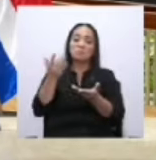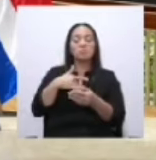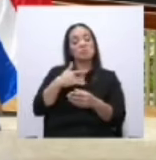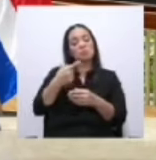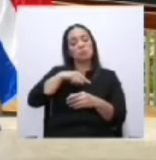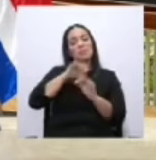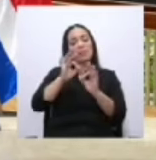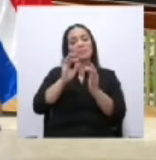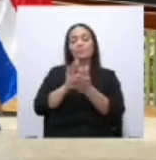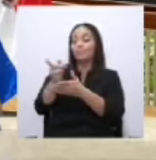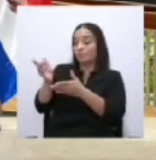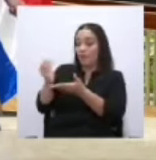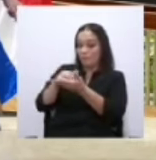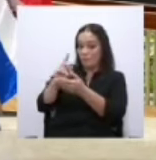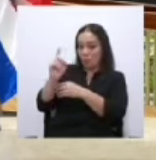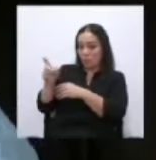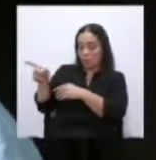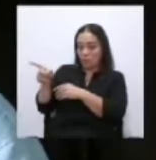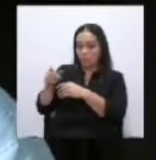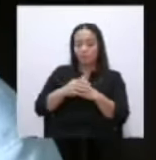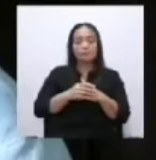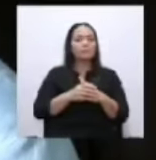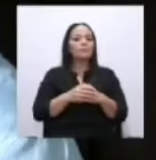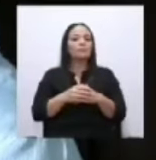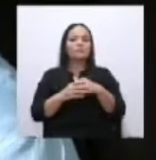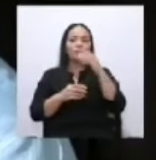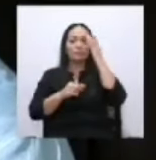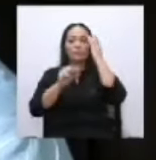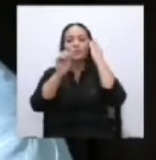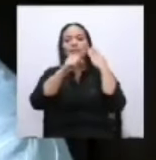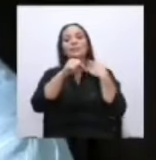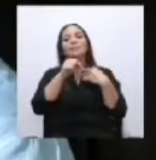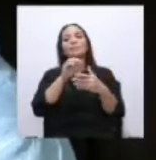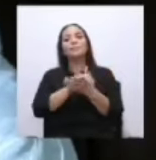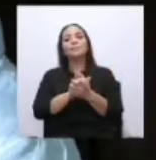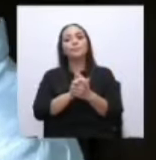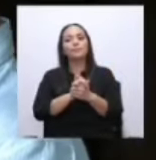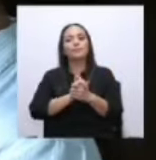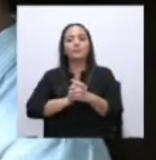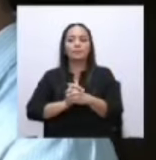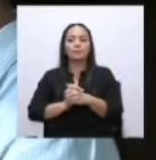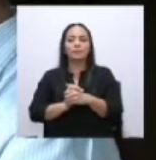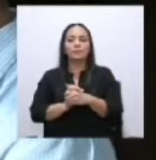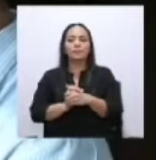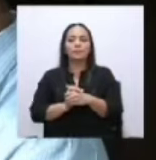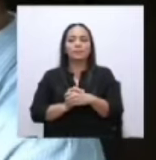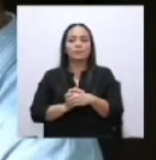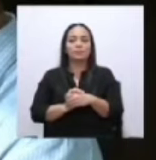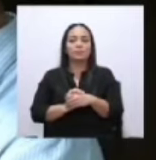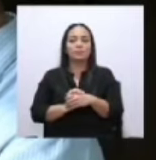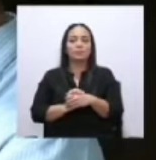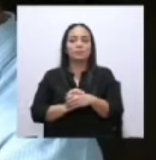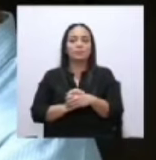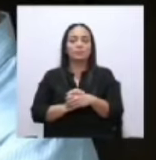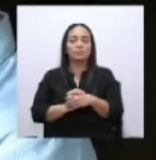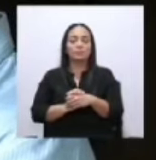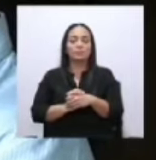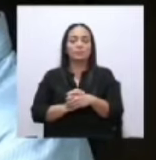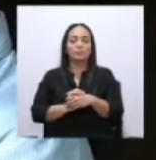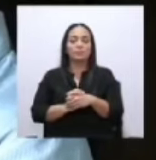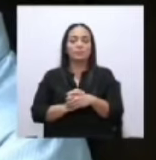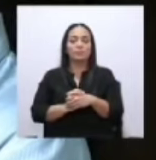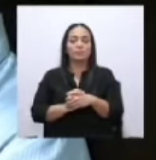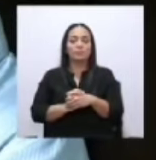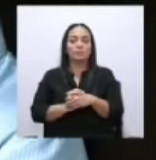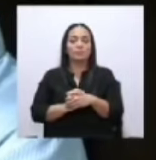¿Tiene repregunta? Sí, en este caso, señor presidente, lo otro es porque es un tema que la oposición al presidente